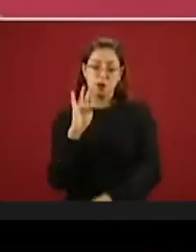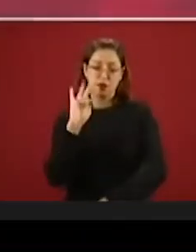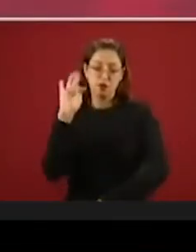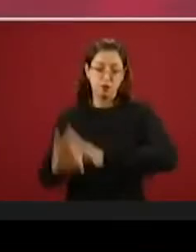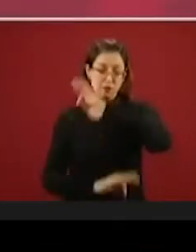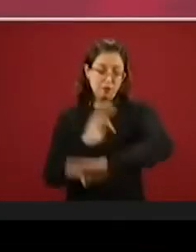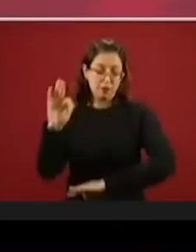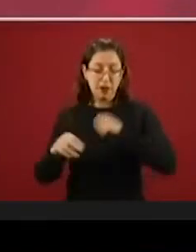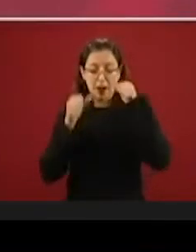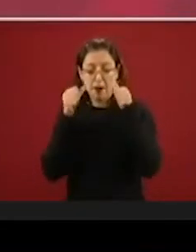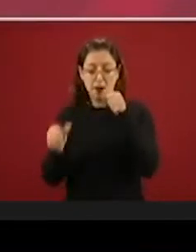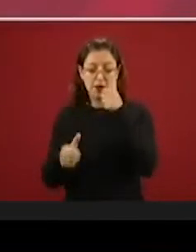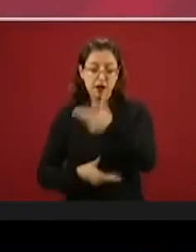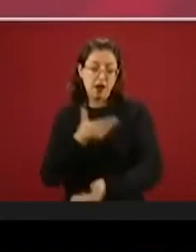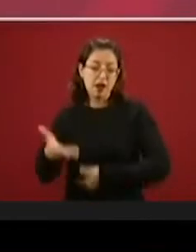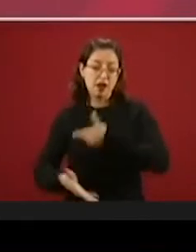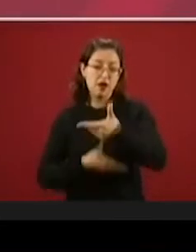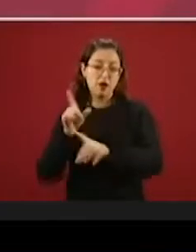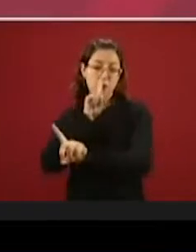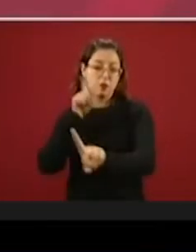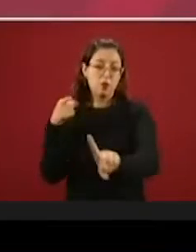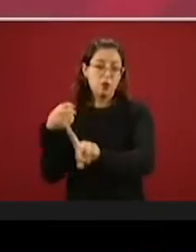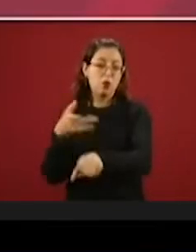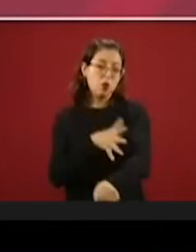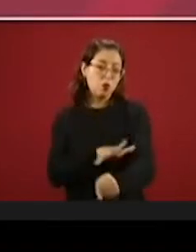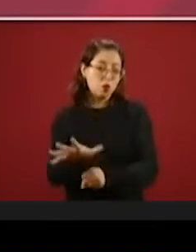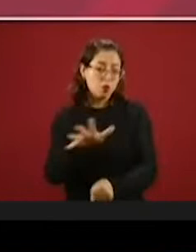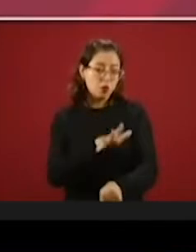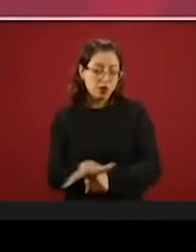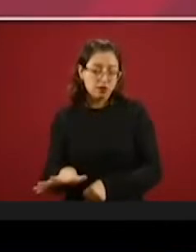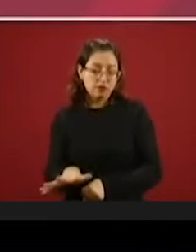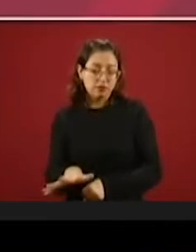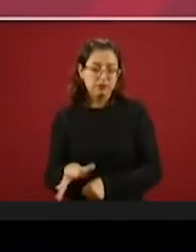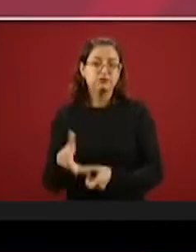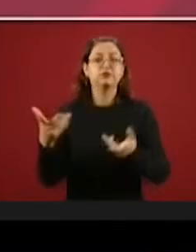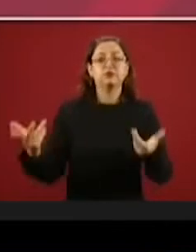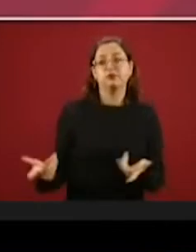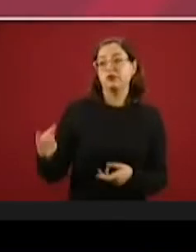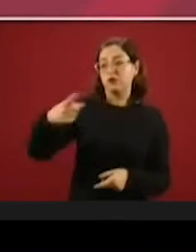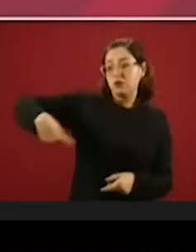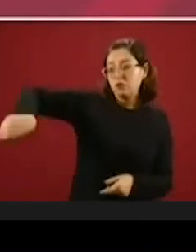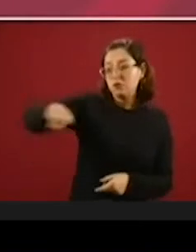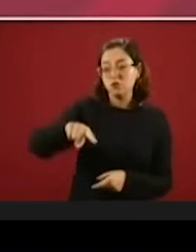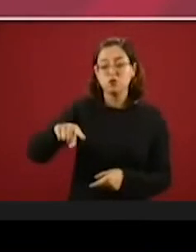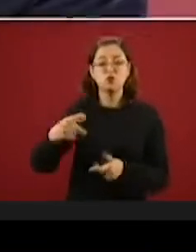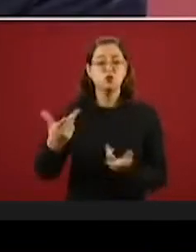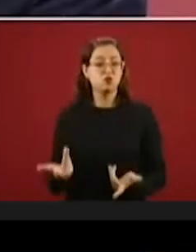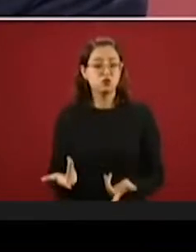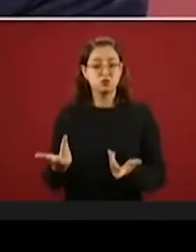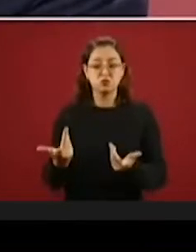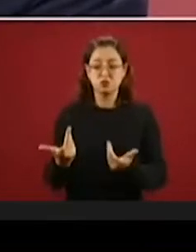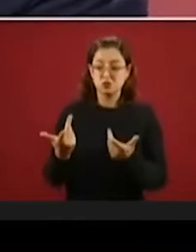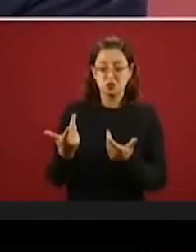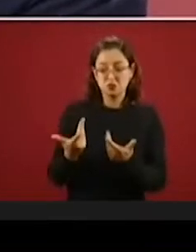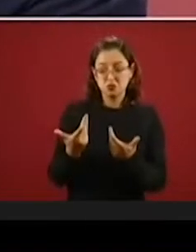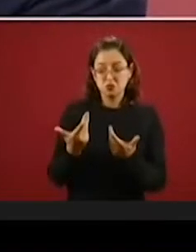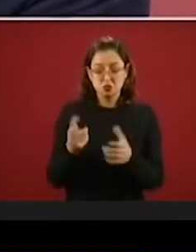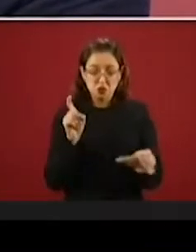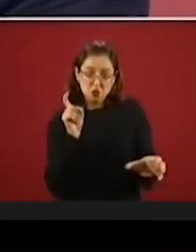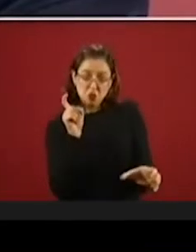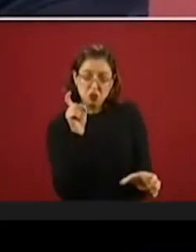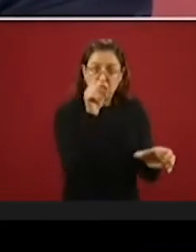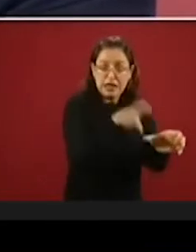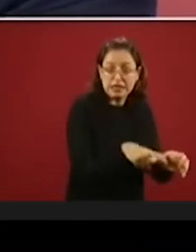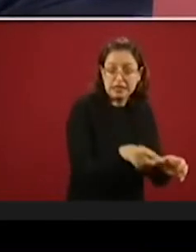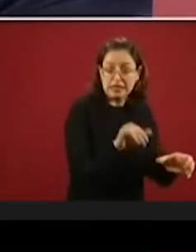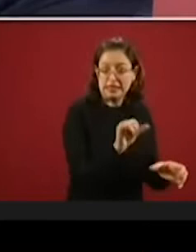entre méxico eeuu y canadá en la comisión de finanzas del congreso estadounidense y resaltó su confianza en